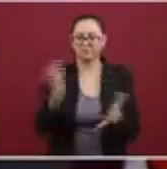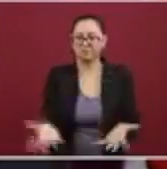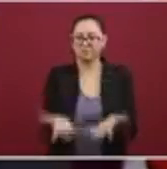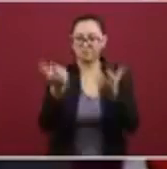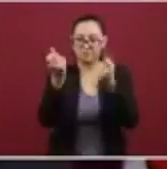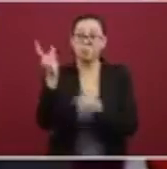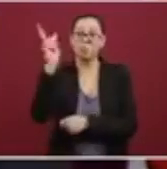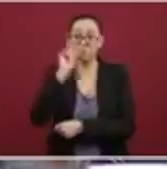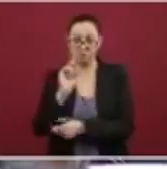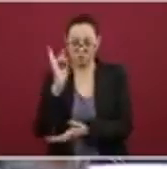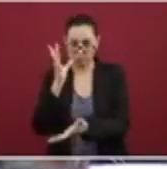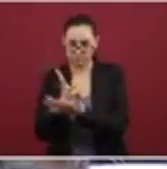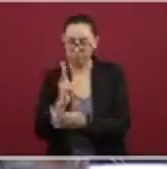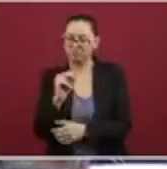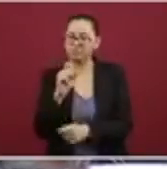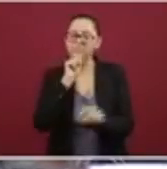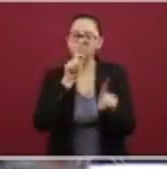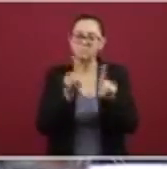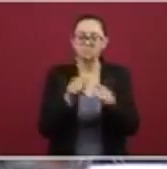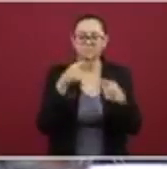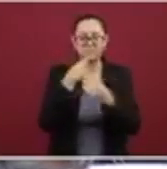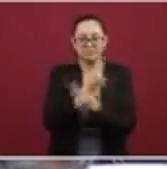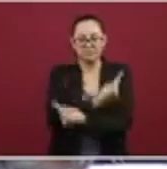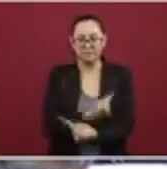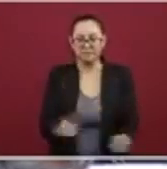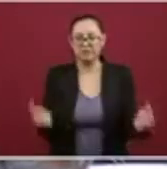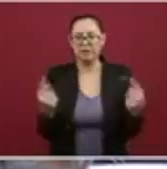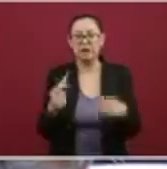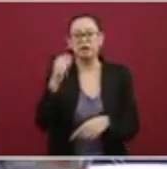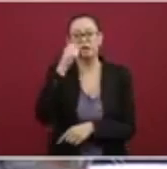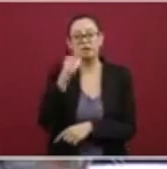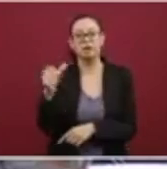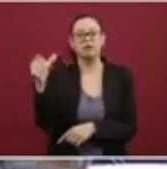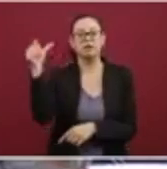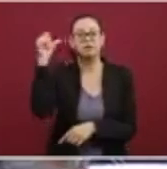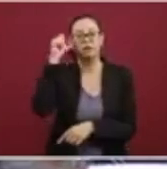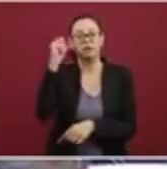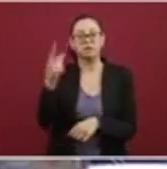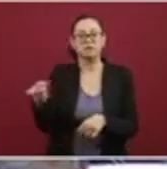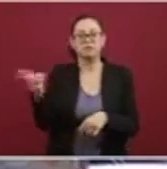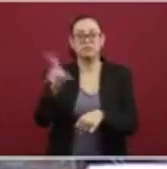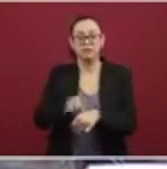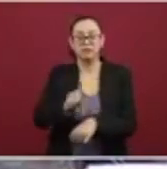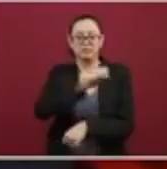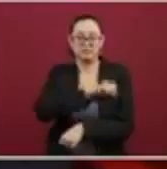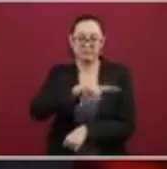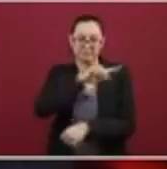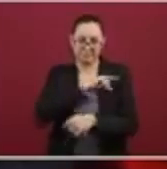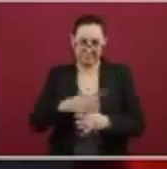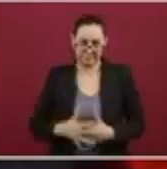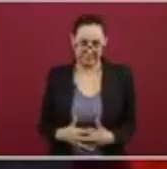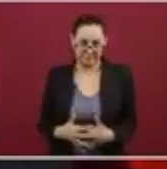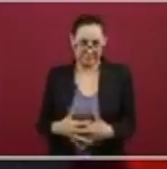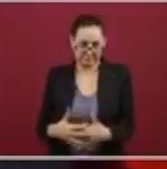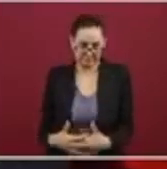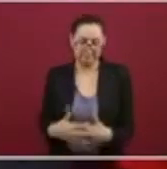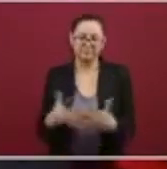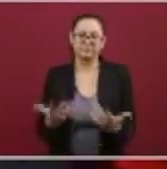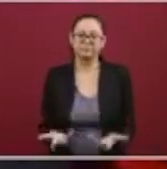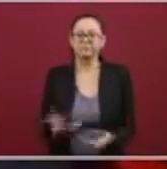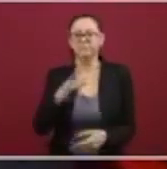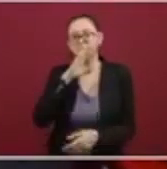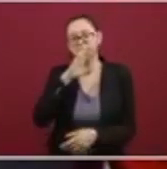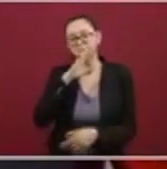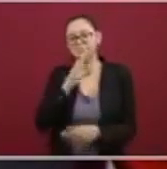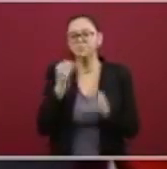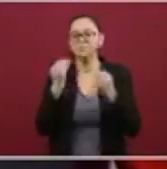las mujeres, sino de los niños. Ayer fue el día de la salud perinatal y materna. Muchas